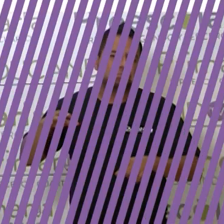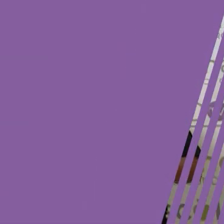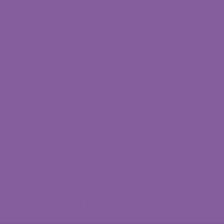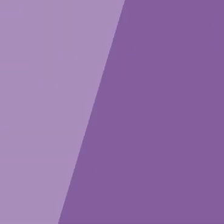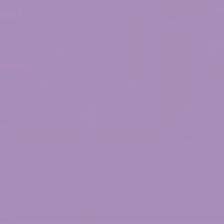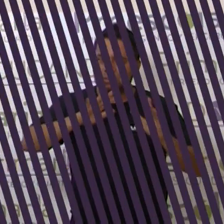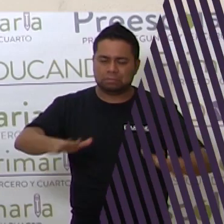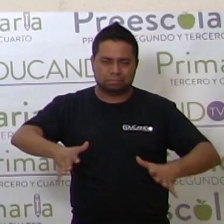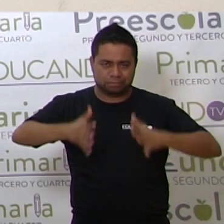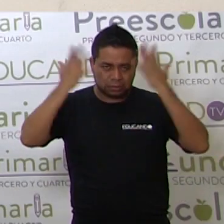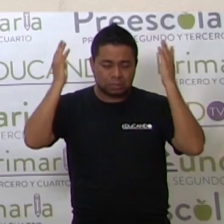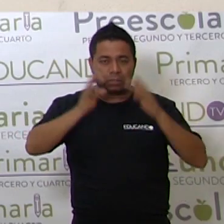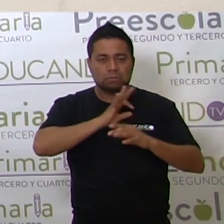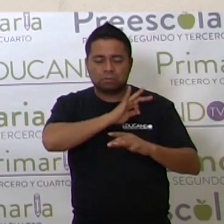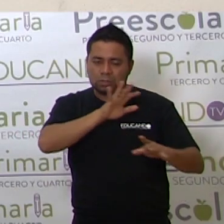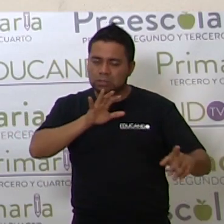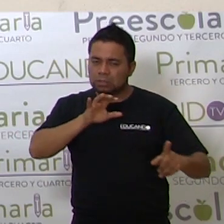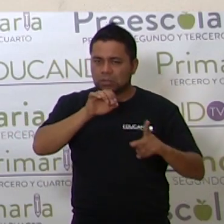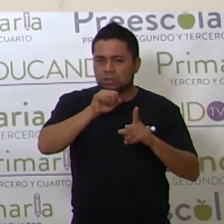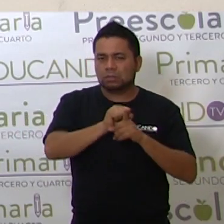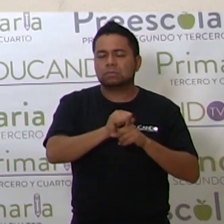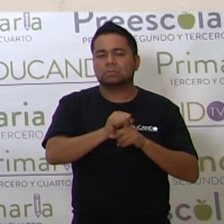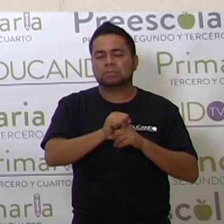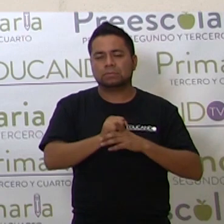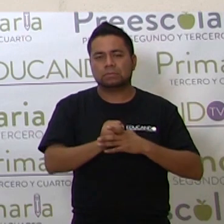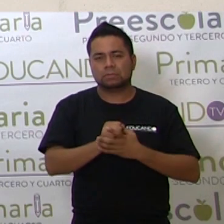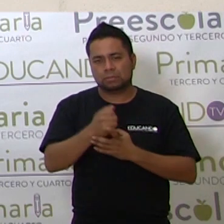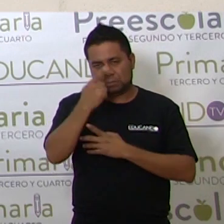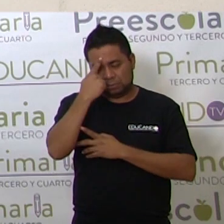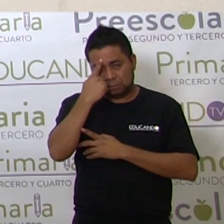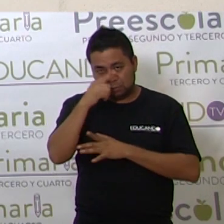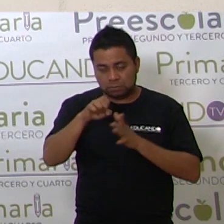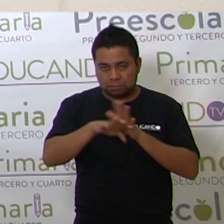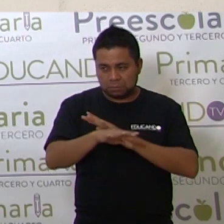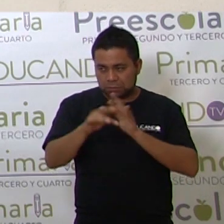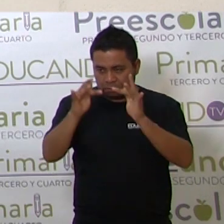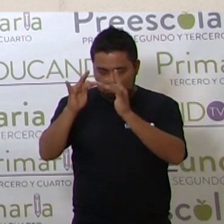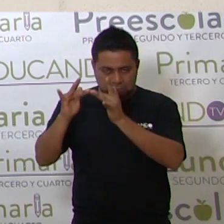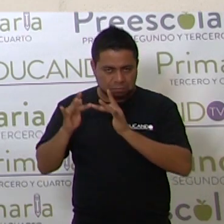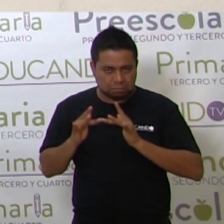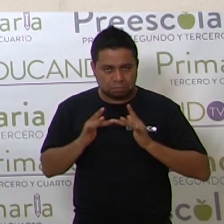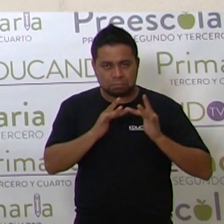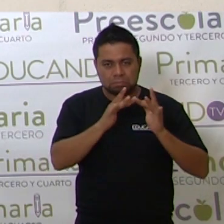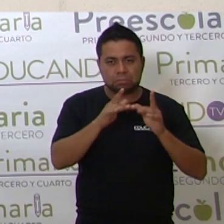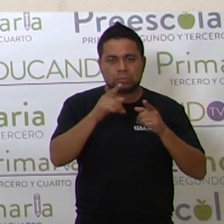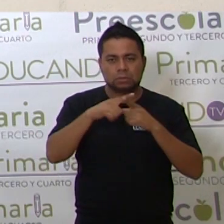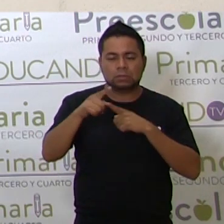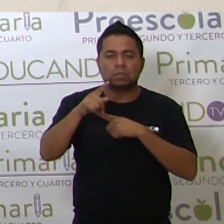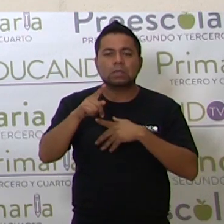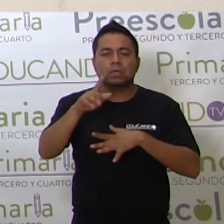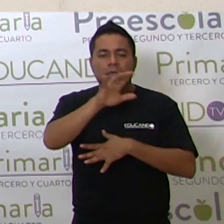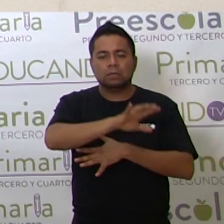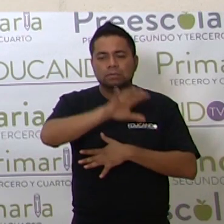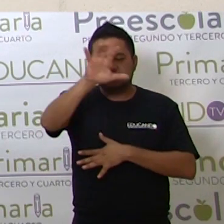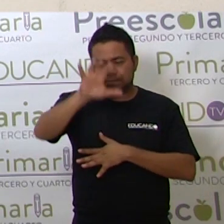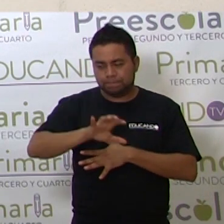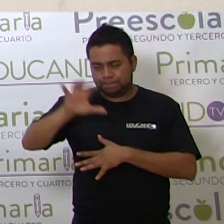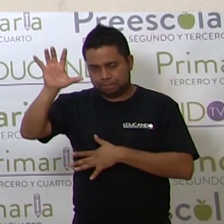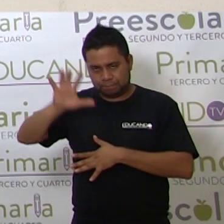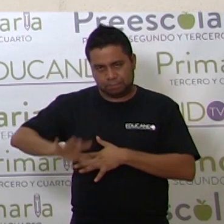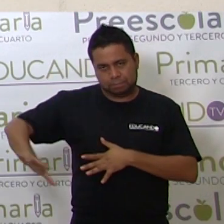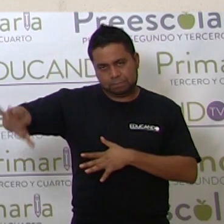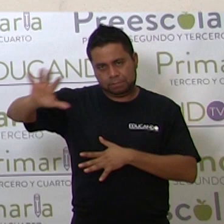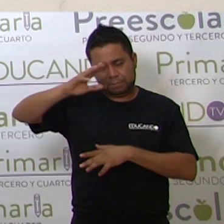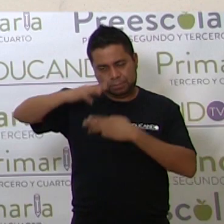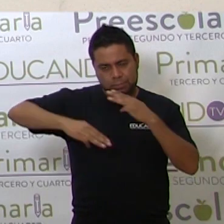y que podría alcanzarse a estar comunicando entre continentes si sabes